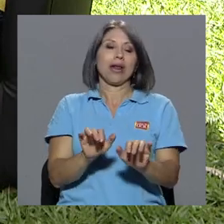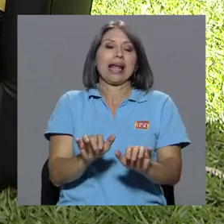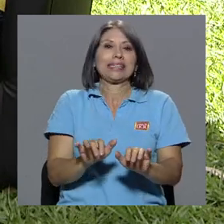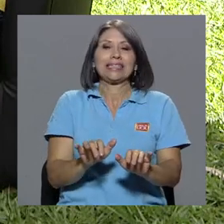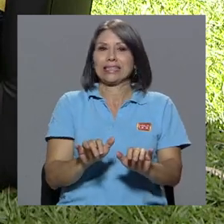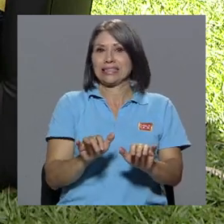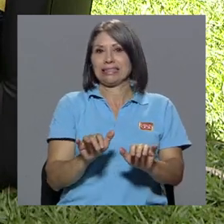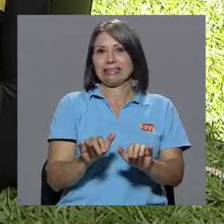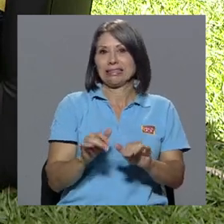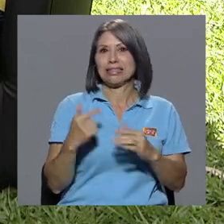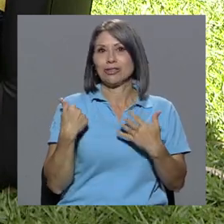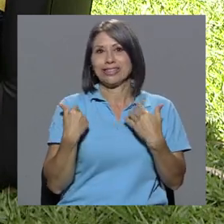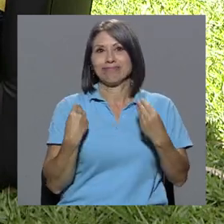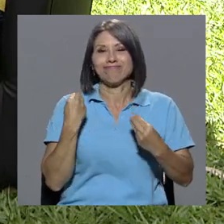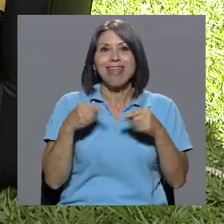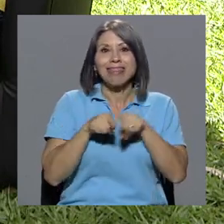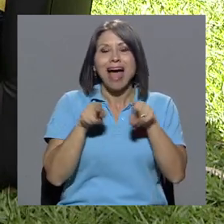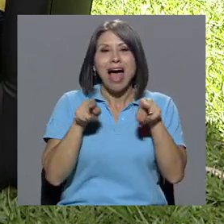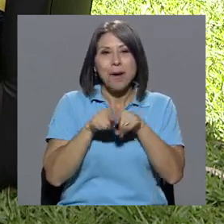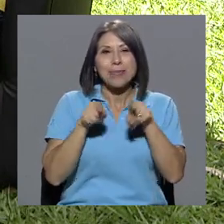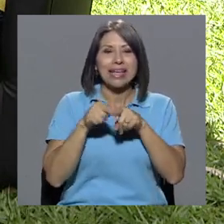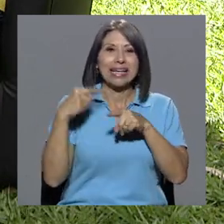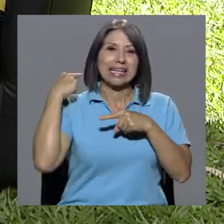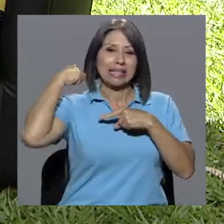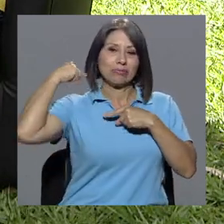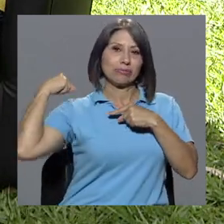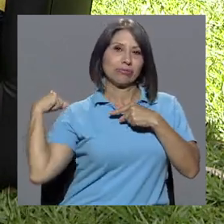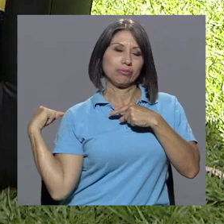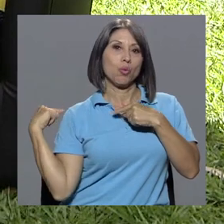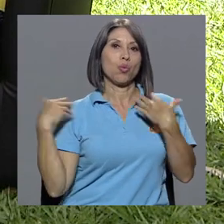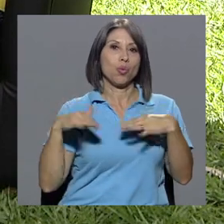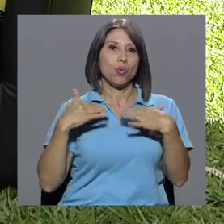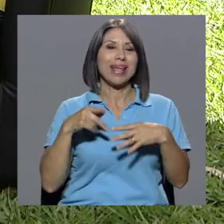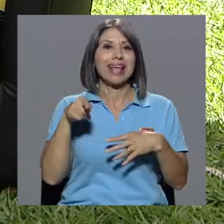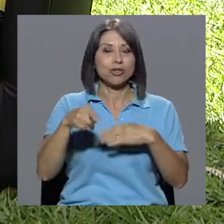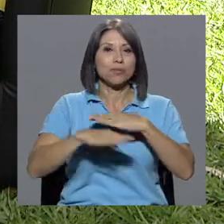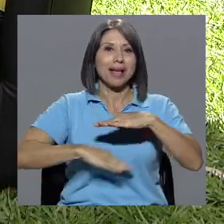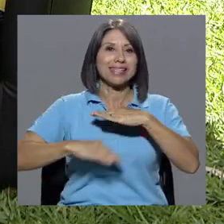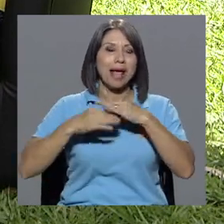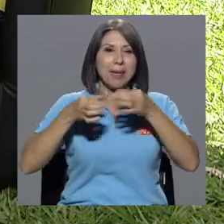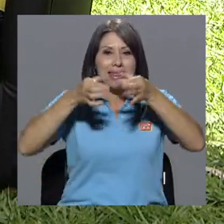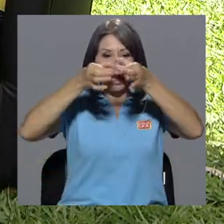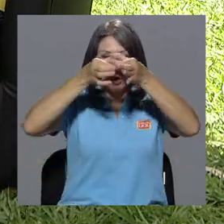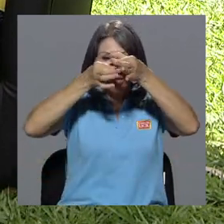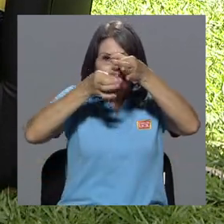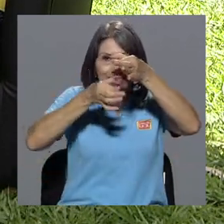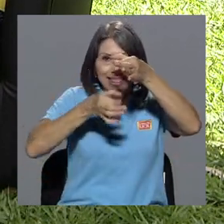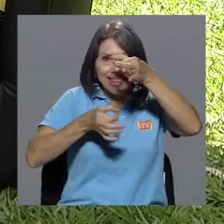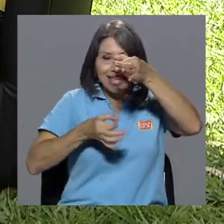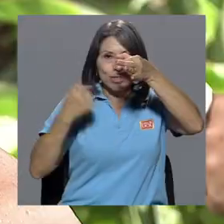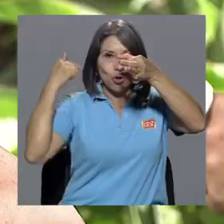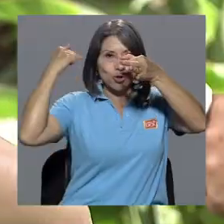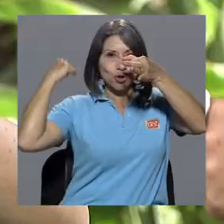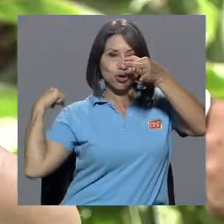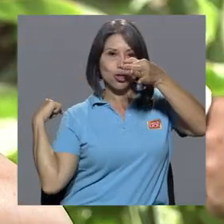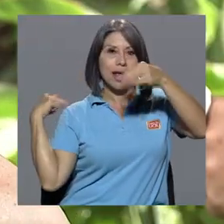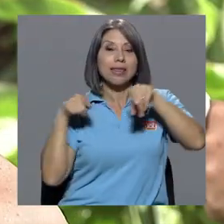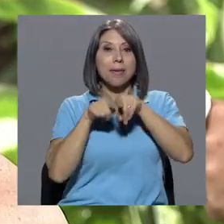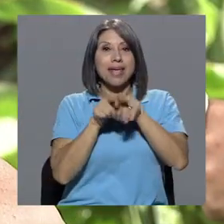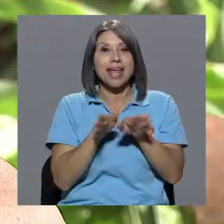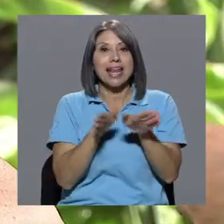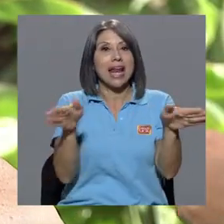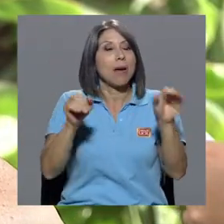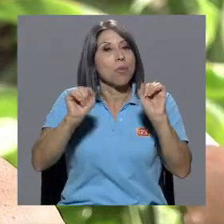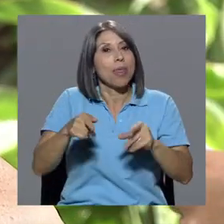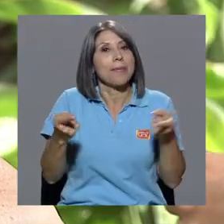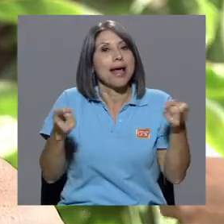que cargan las articulaciones a nivel también de la columna cervical, que son básicamente los discos intervertebrales. Y en general